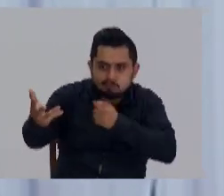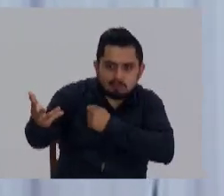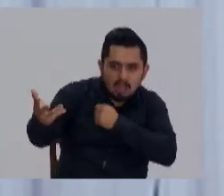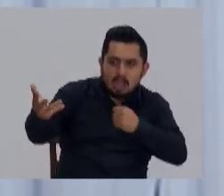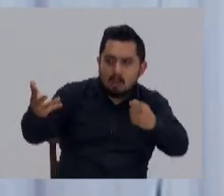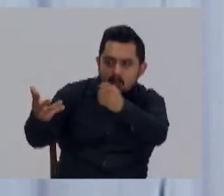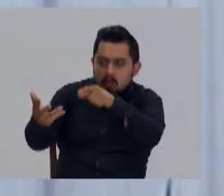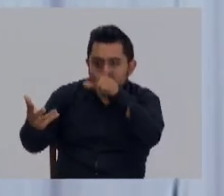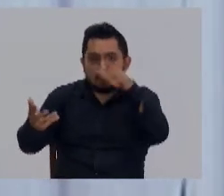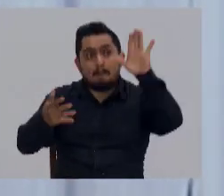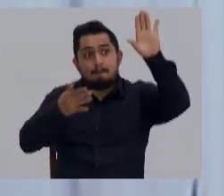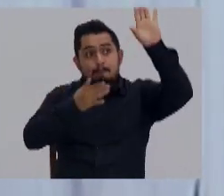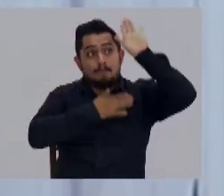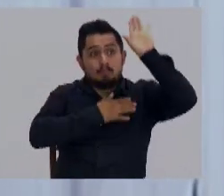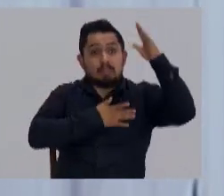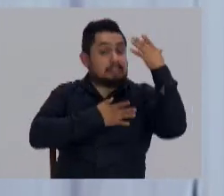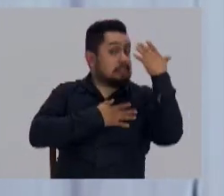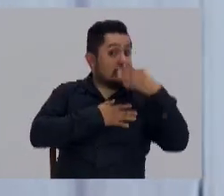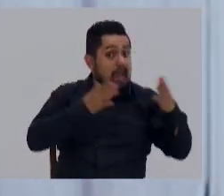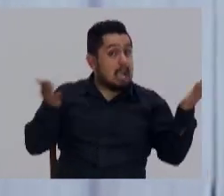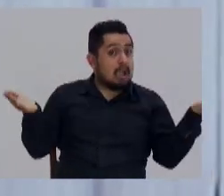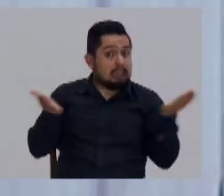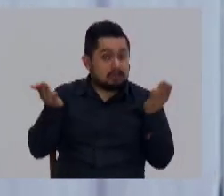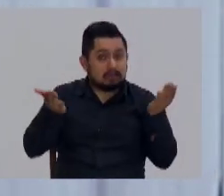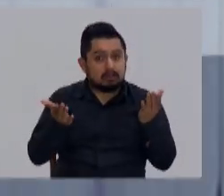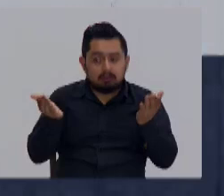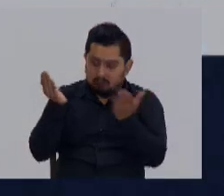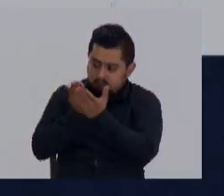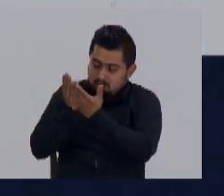tenemos tales promesas, ya sabemos su palabra,